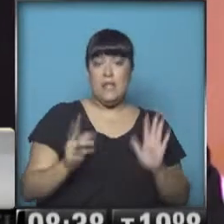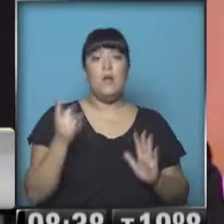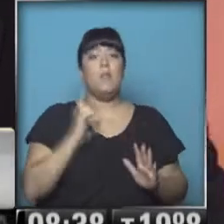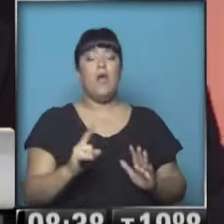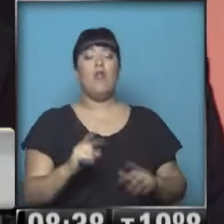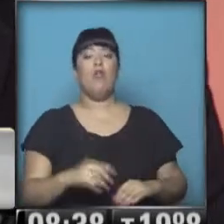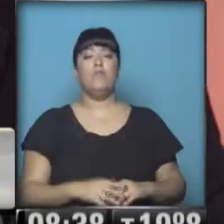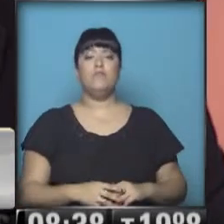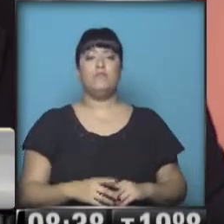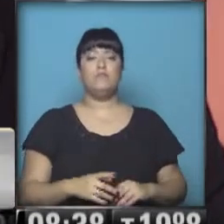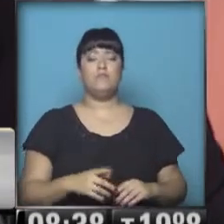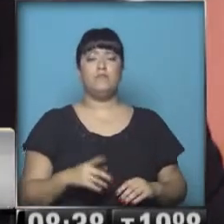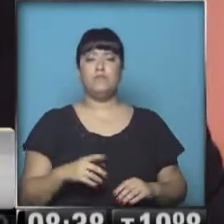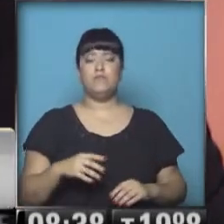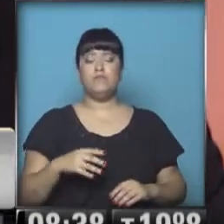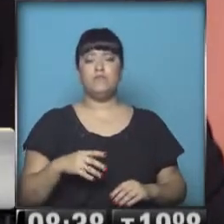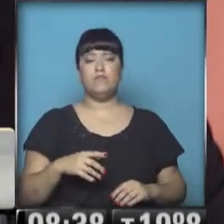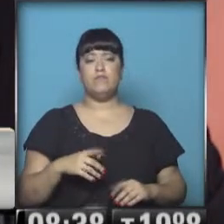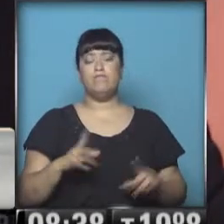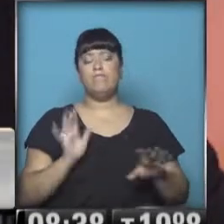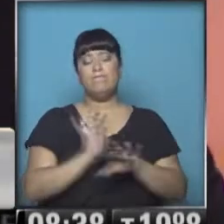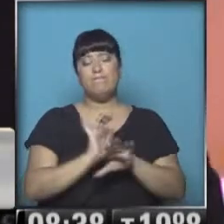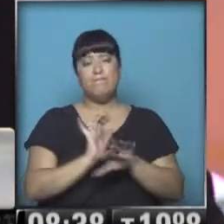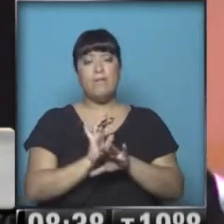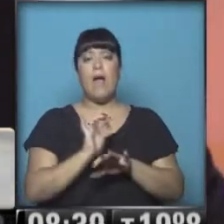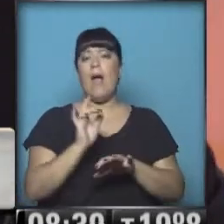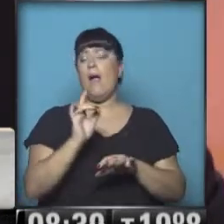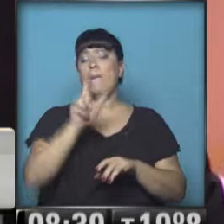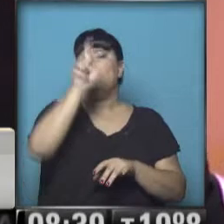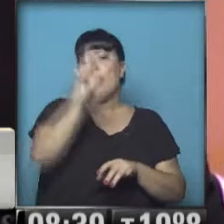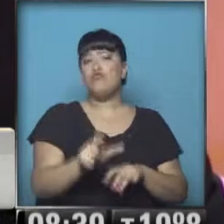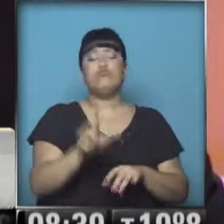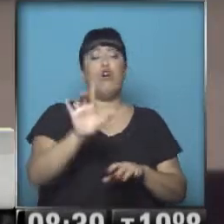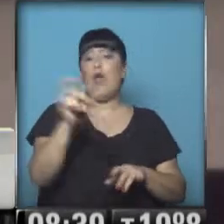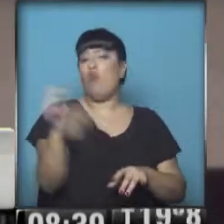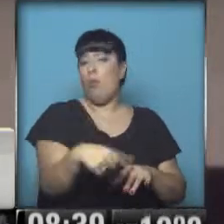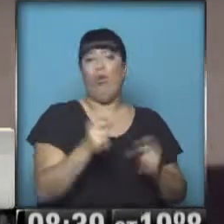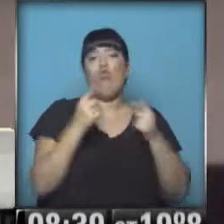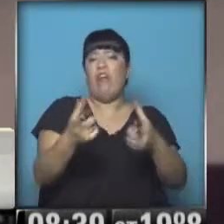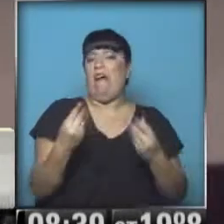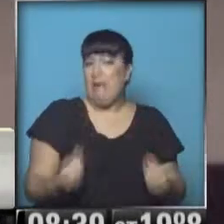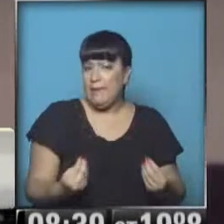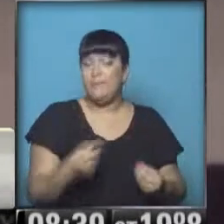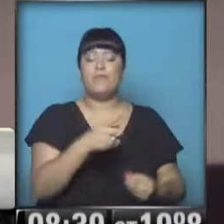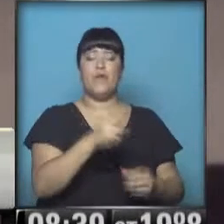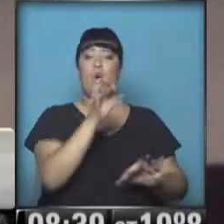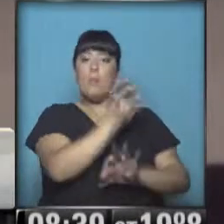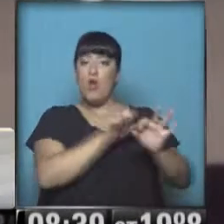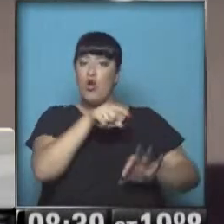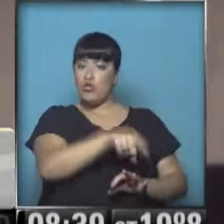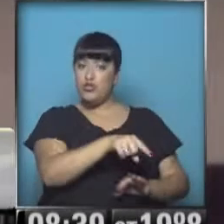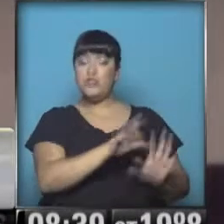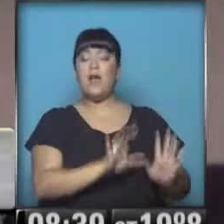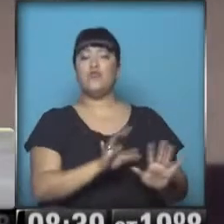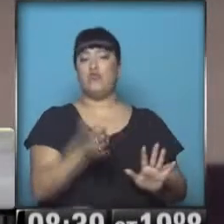que le da a digamos al ciudadano común este proyecto bueno en principio es un proyecto que como bien se